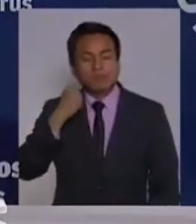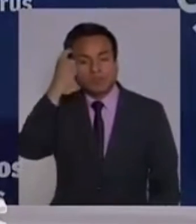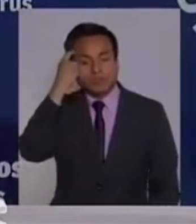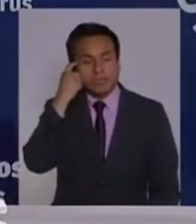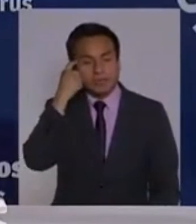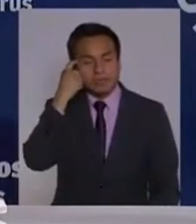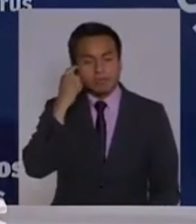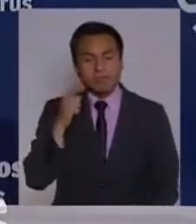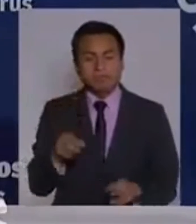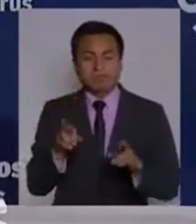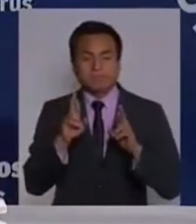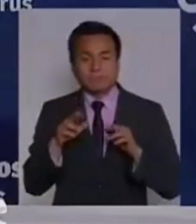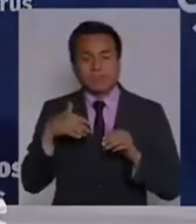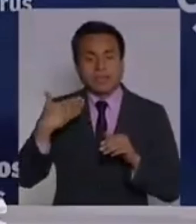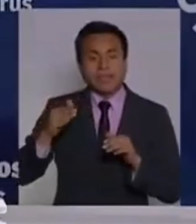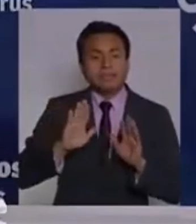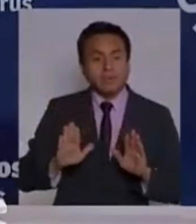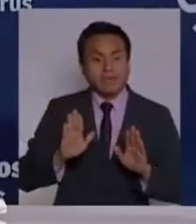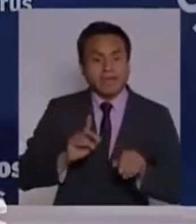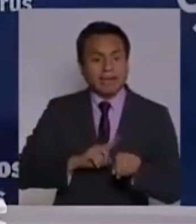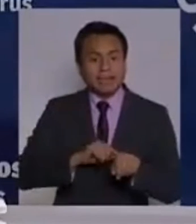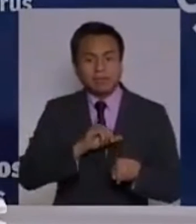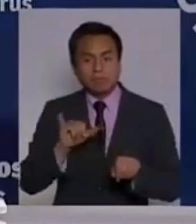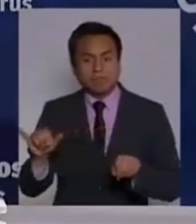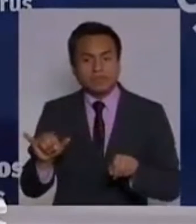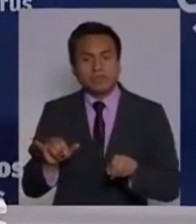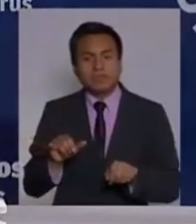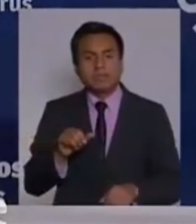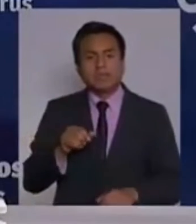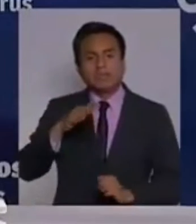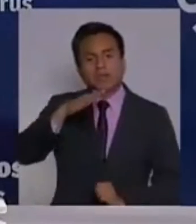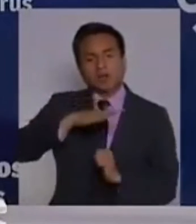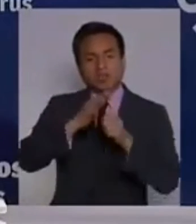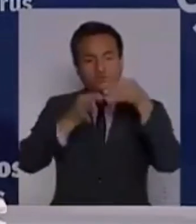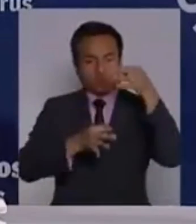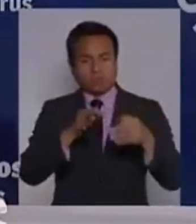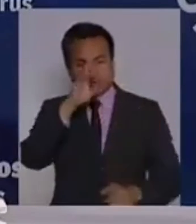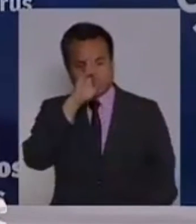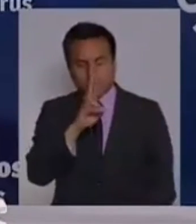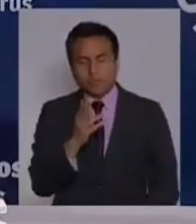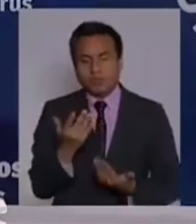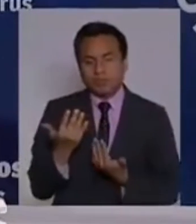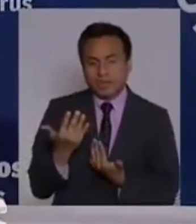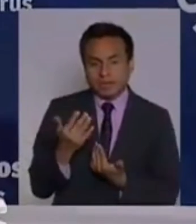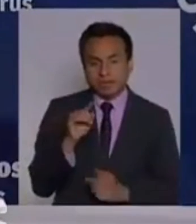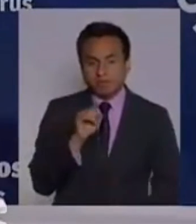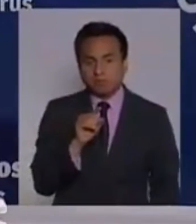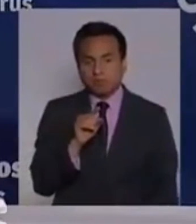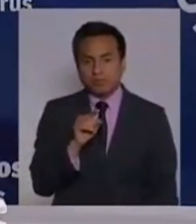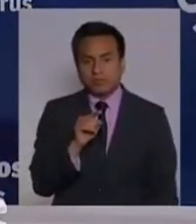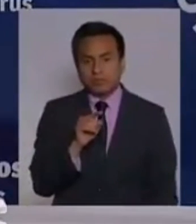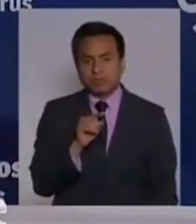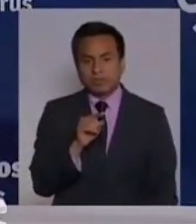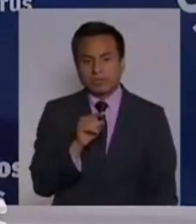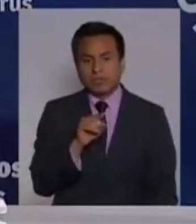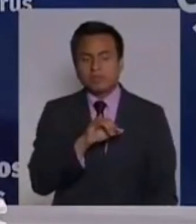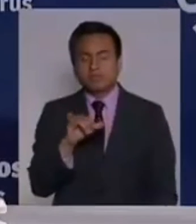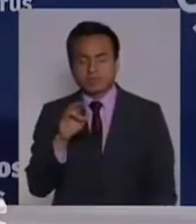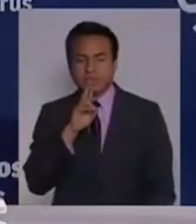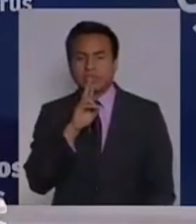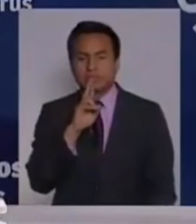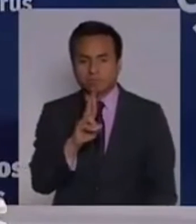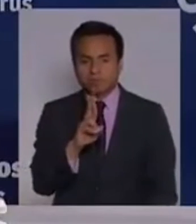que hay que esperar lo que diga la corte suprema a quien respeto profundamente y en ese caso daremos